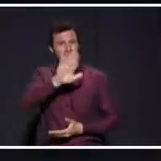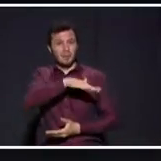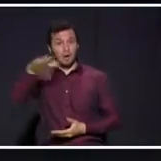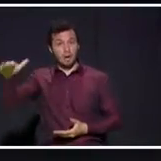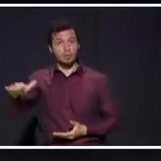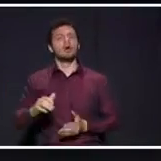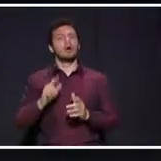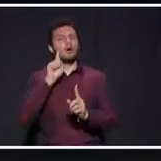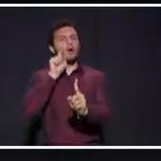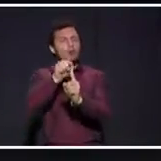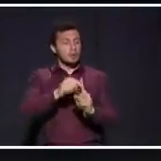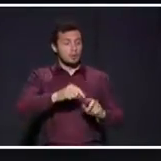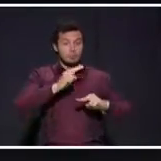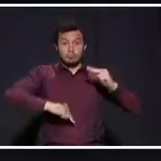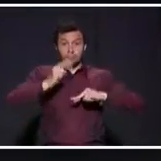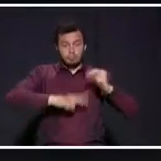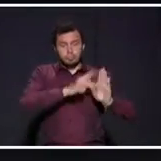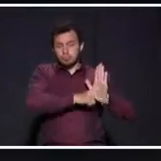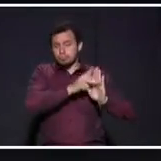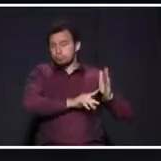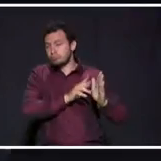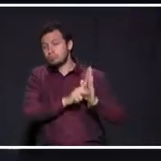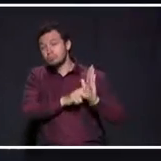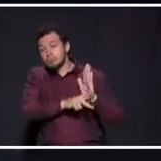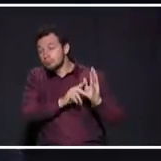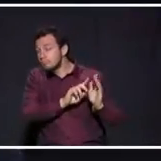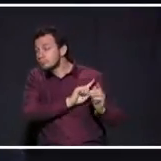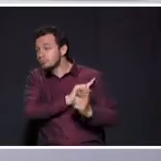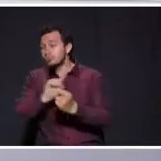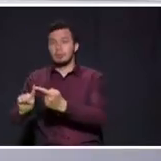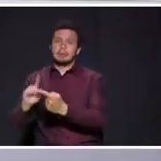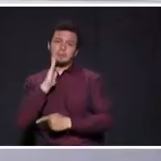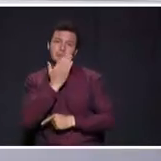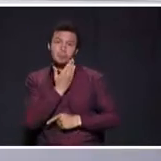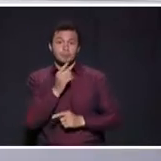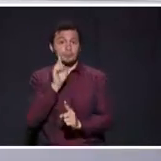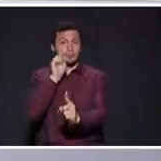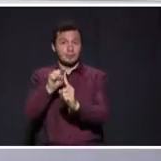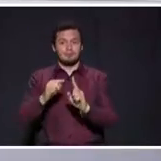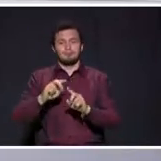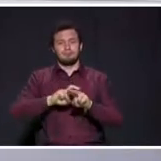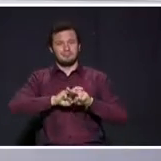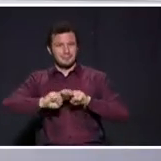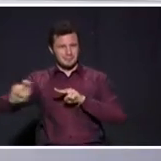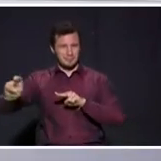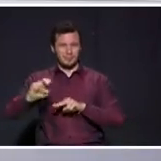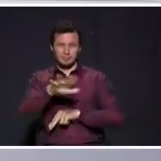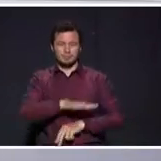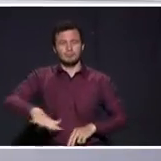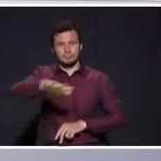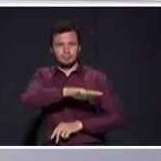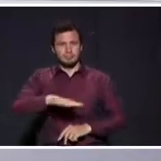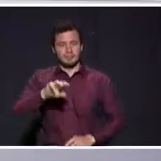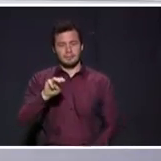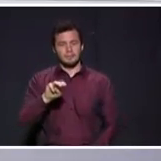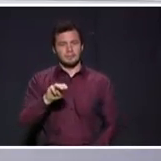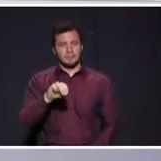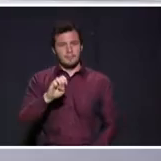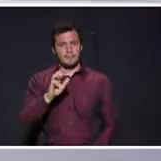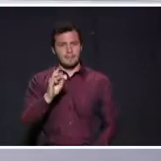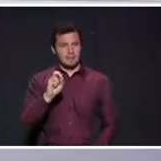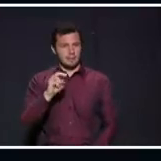el metro de medellín como la gran alternativa de transporte del área metropolitana muchas gracias el turno para el candidato andrés guerra 2 qué piensa hacer usted con el ferrocarril